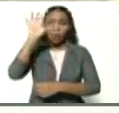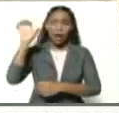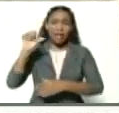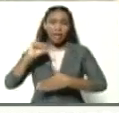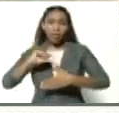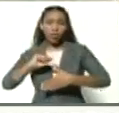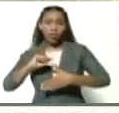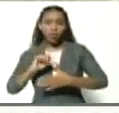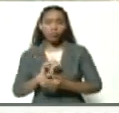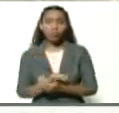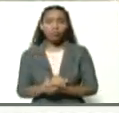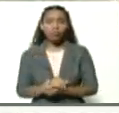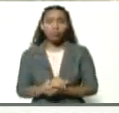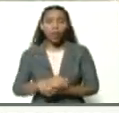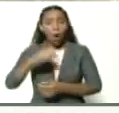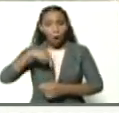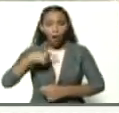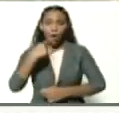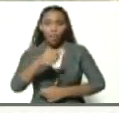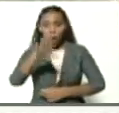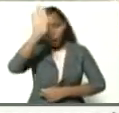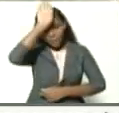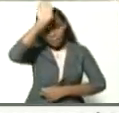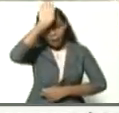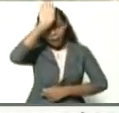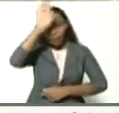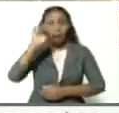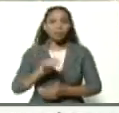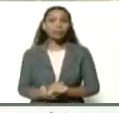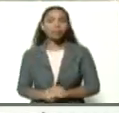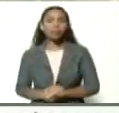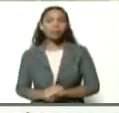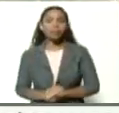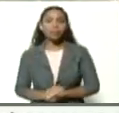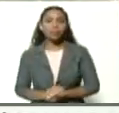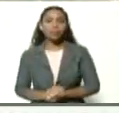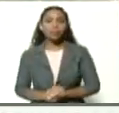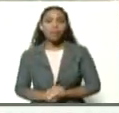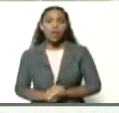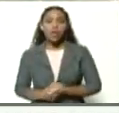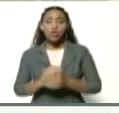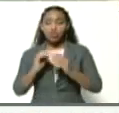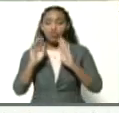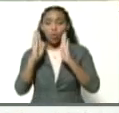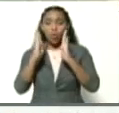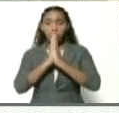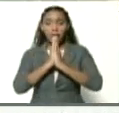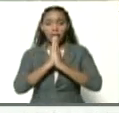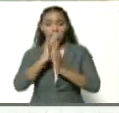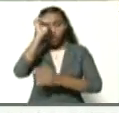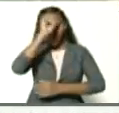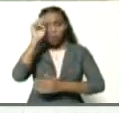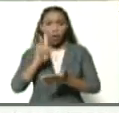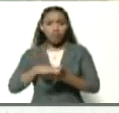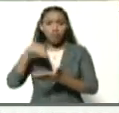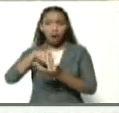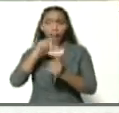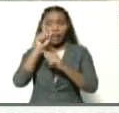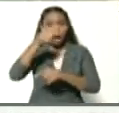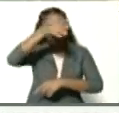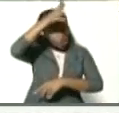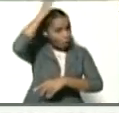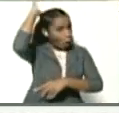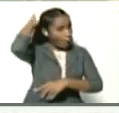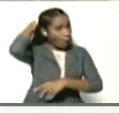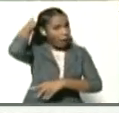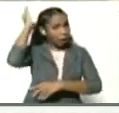sur. Hoy lo dijo el Papa Francisco en su misa de Domingo de Resurrección allá en Roma.